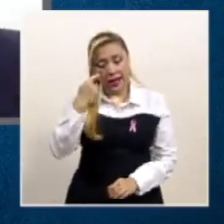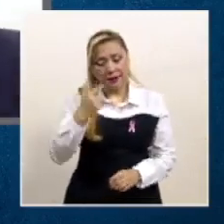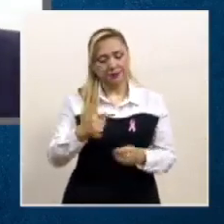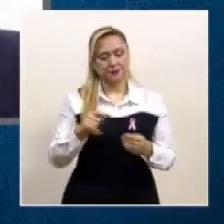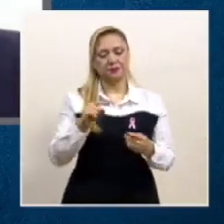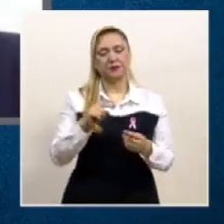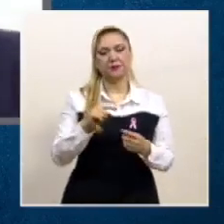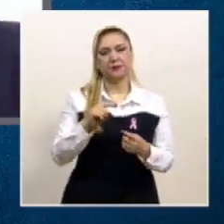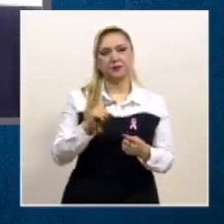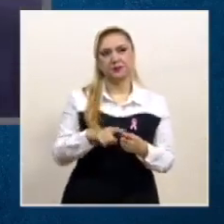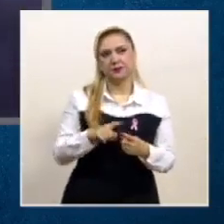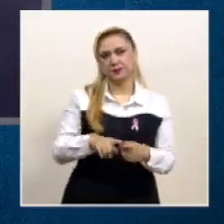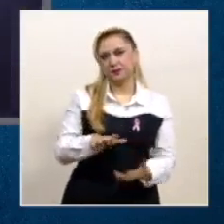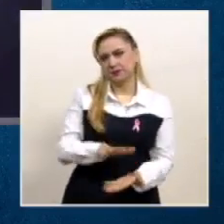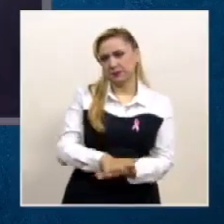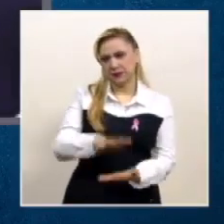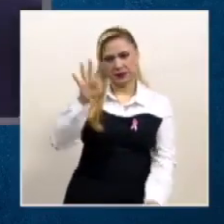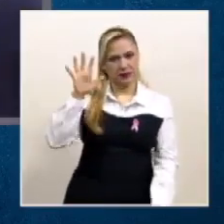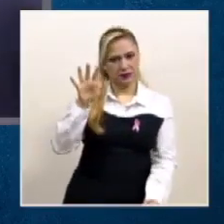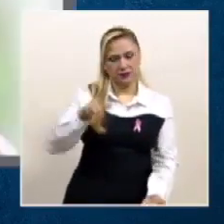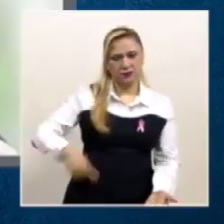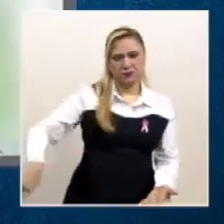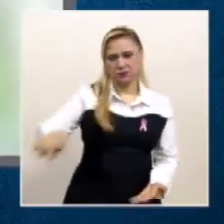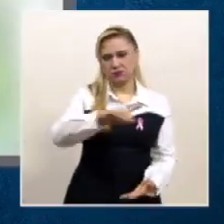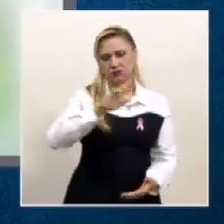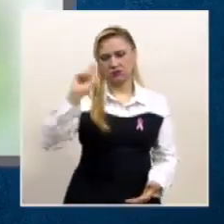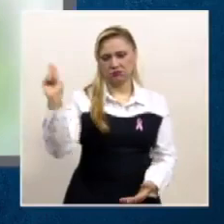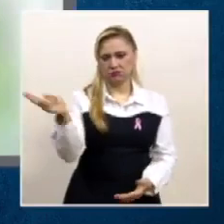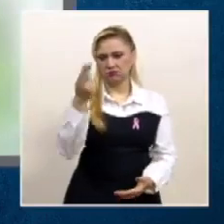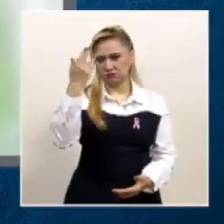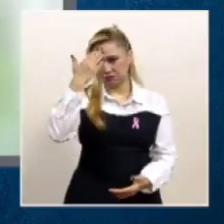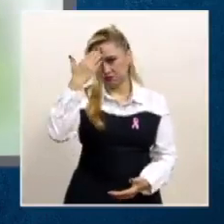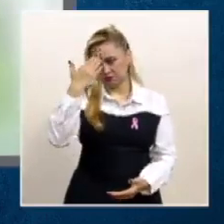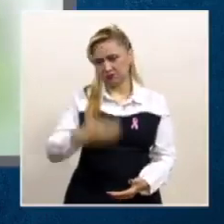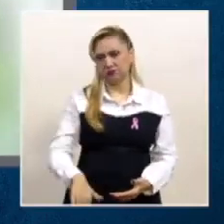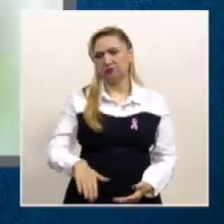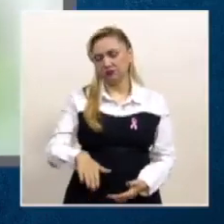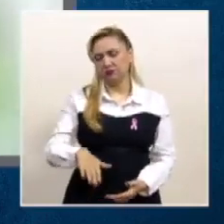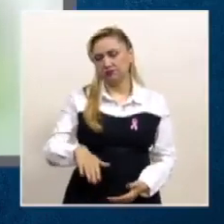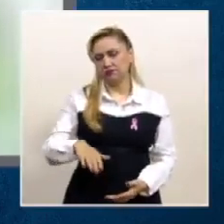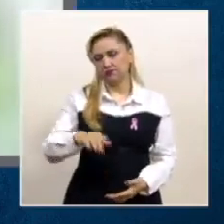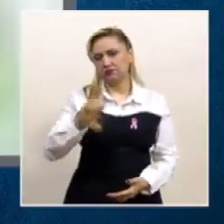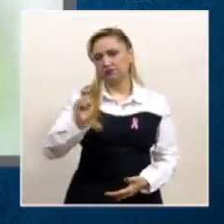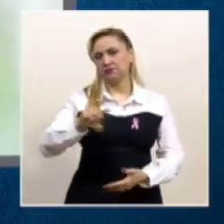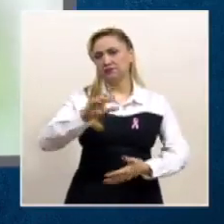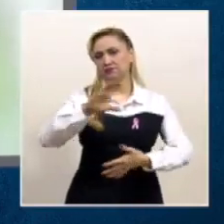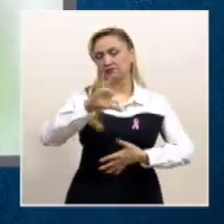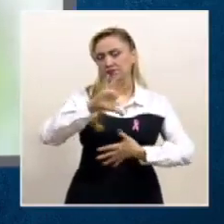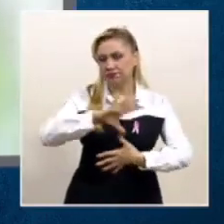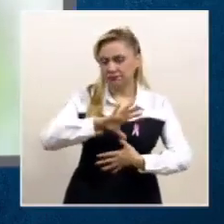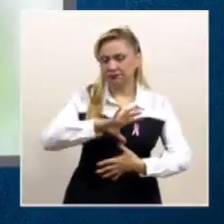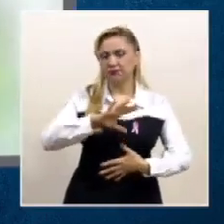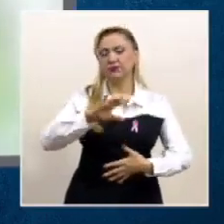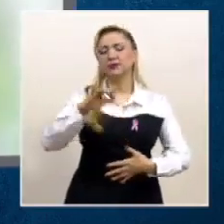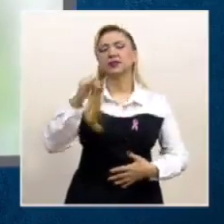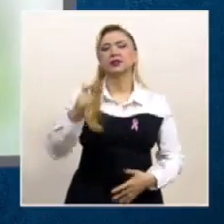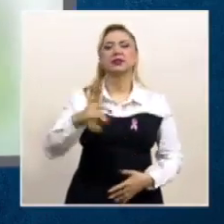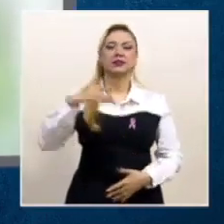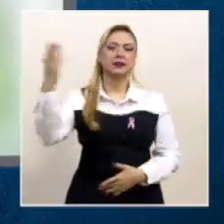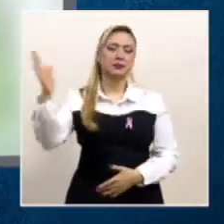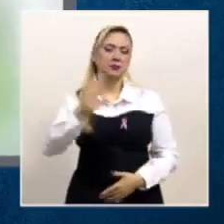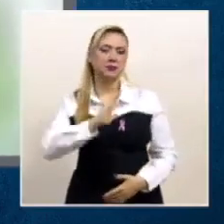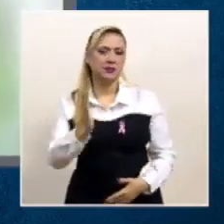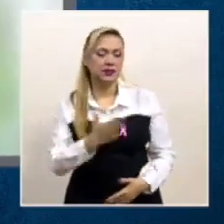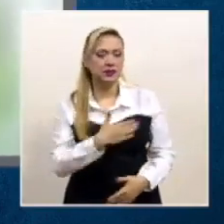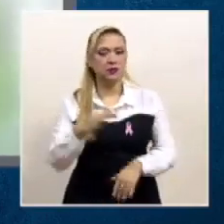de una de las mayores y más destacadas académicas de habla hispana que hay en nuestro continente, la doctora Agustina